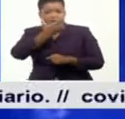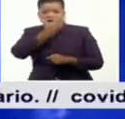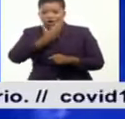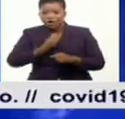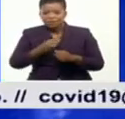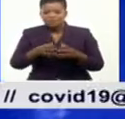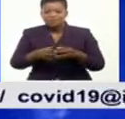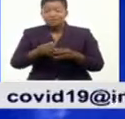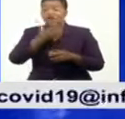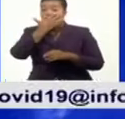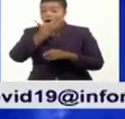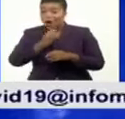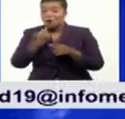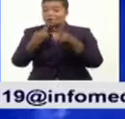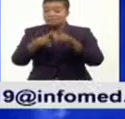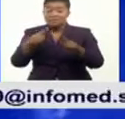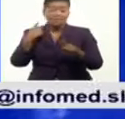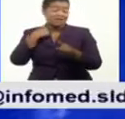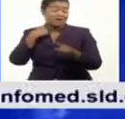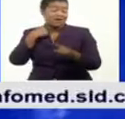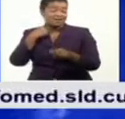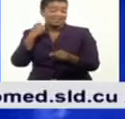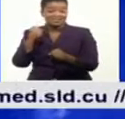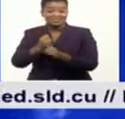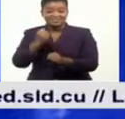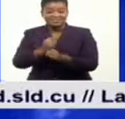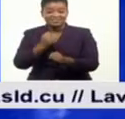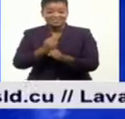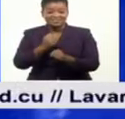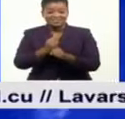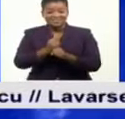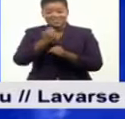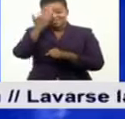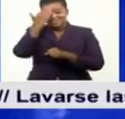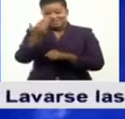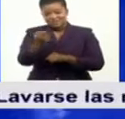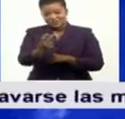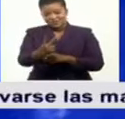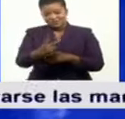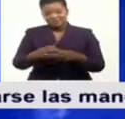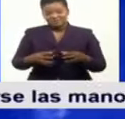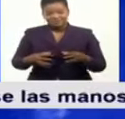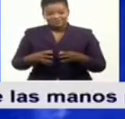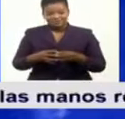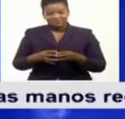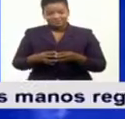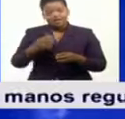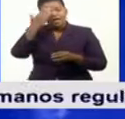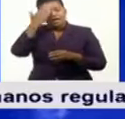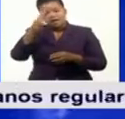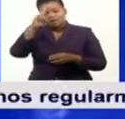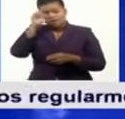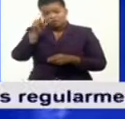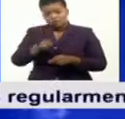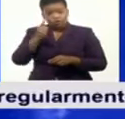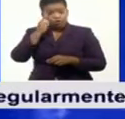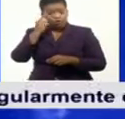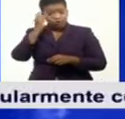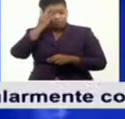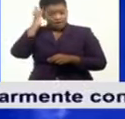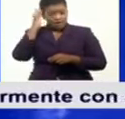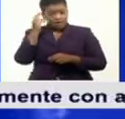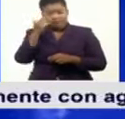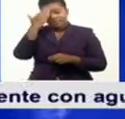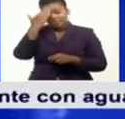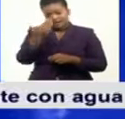pero lleva años de experiencia. Saludos a los dos. Bueno, muchísimas gracias, doctor Francisco Durán García, director y hoy nacional.